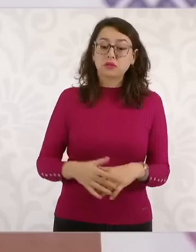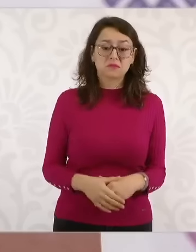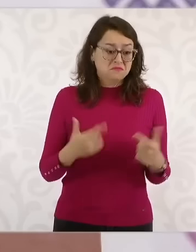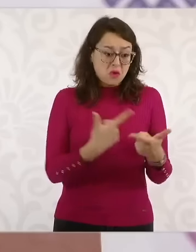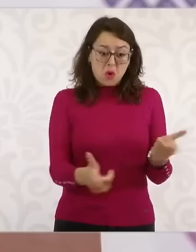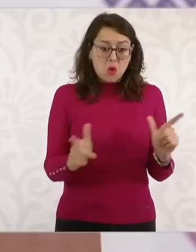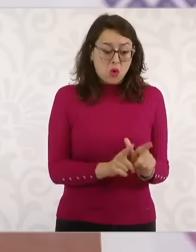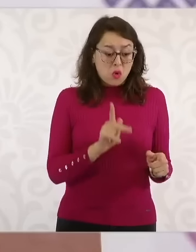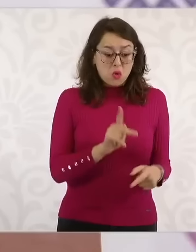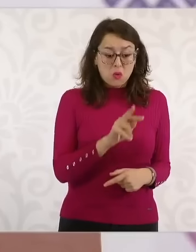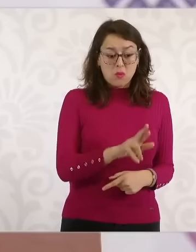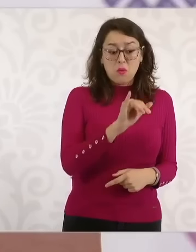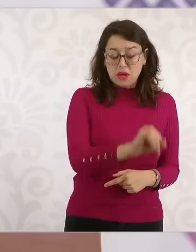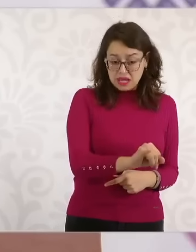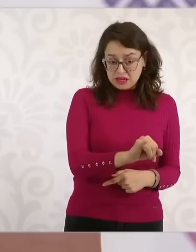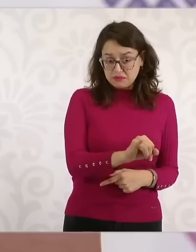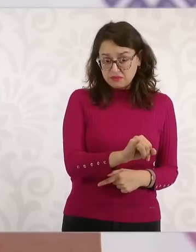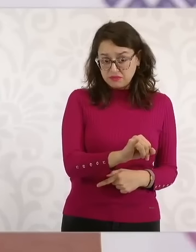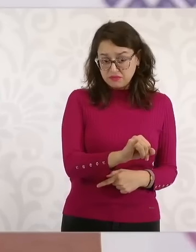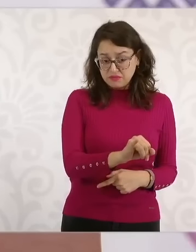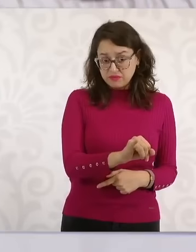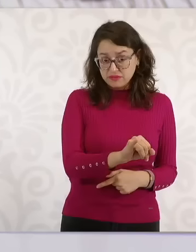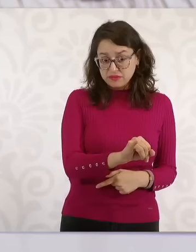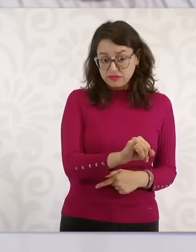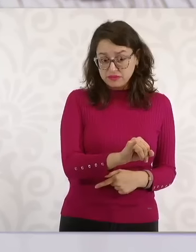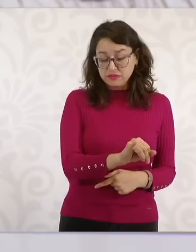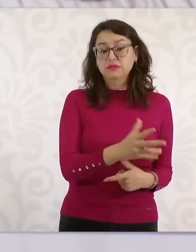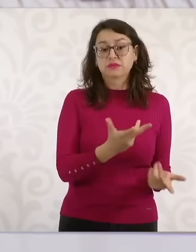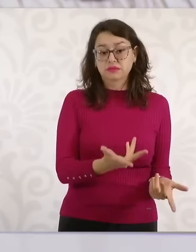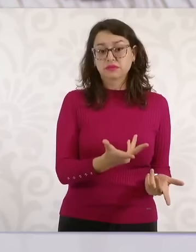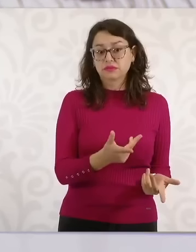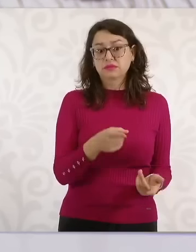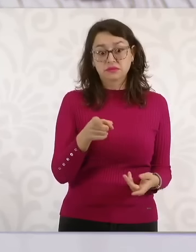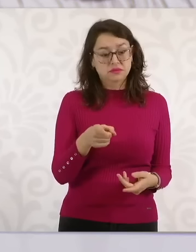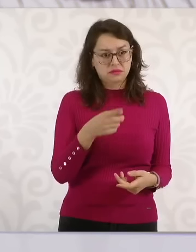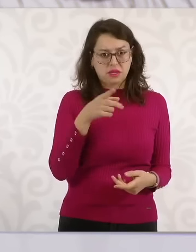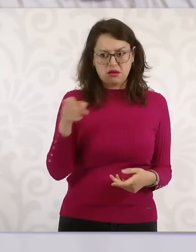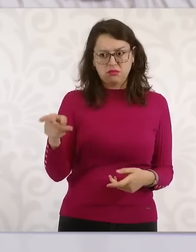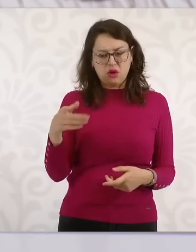que levantó la mano para defender que no hubiera bloqueo.